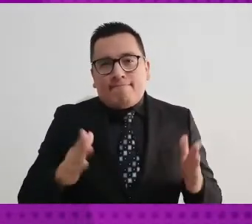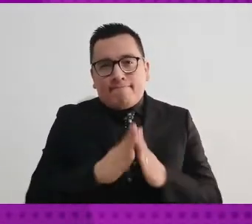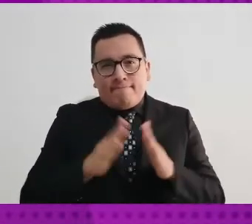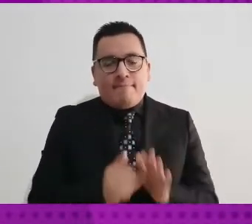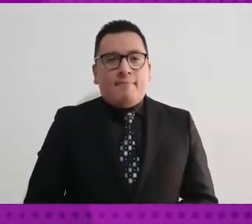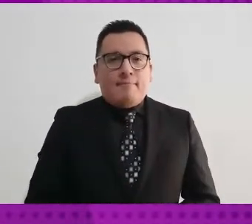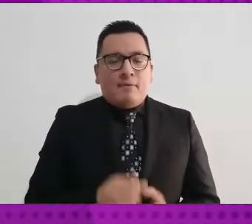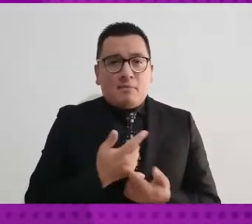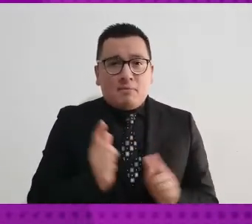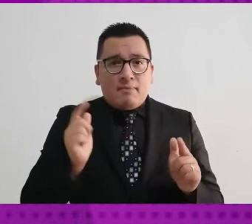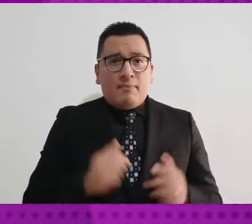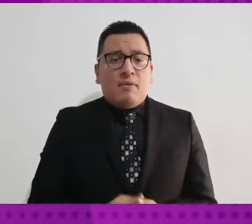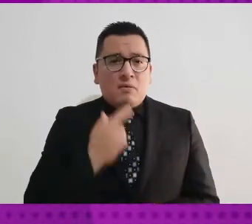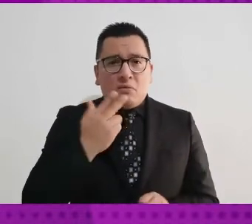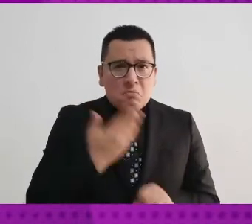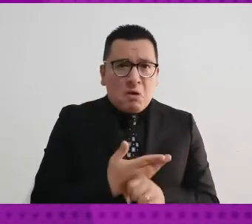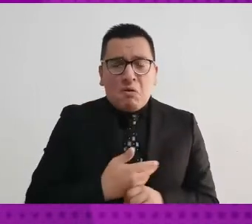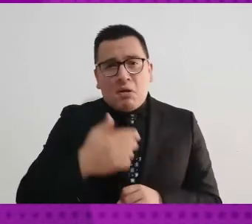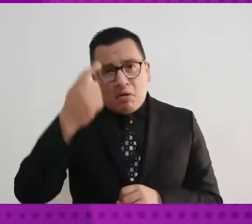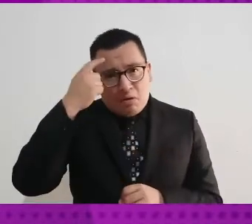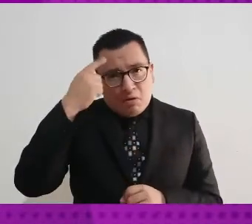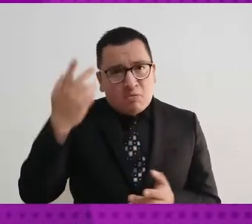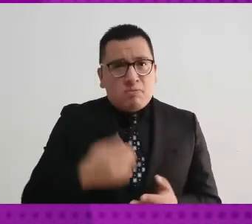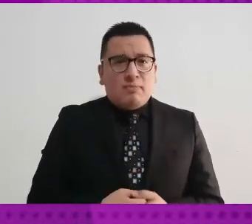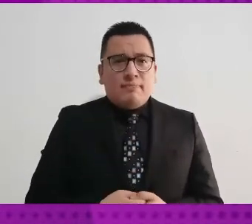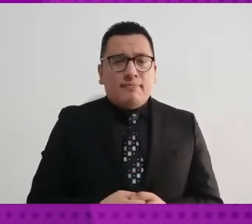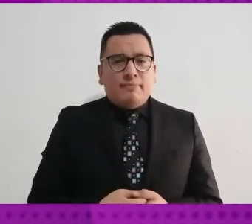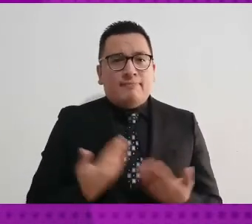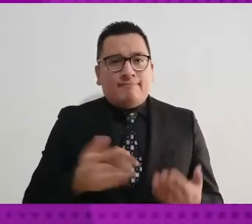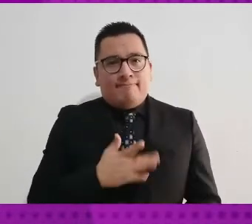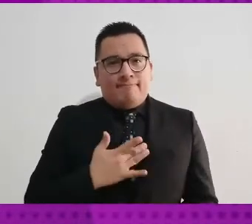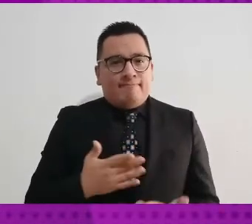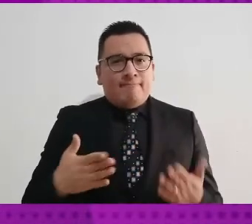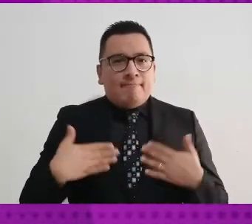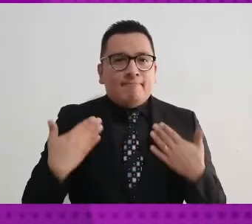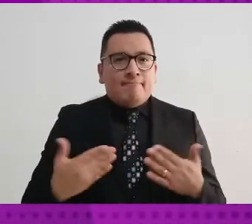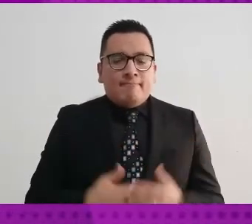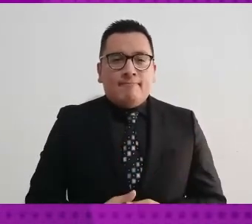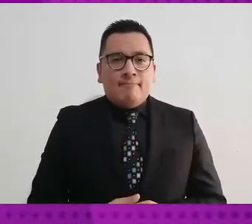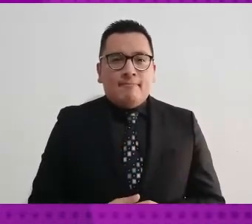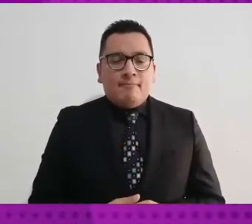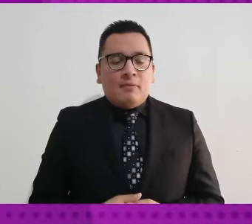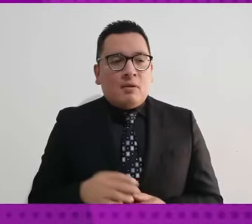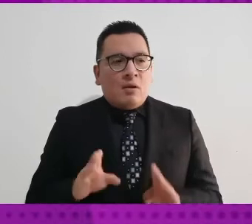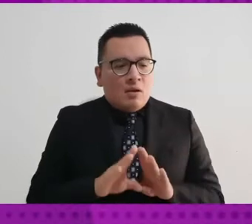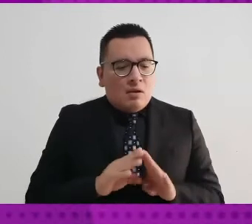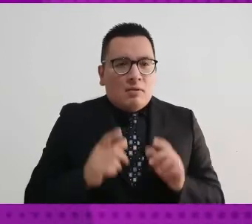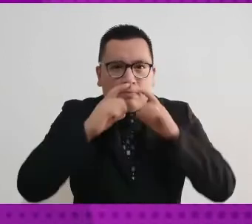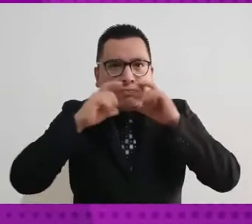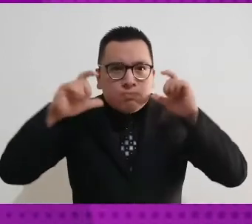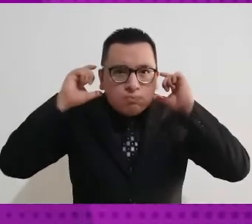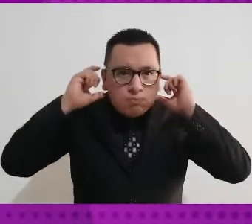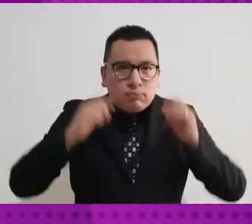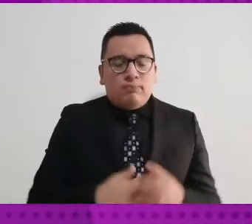participa, lo hace de manera libre, responsable, consciente, y en este momento segura, de una manera segura, cubriéndose la